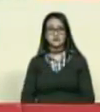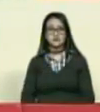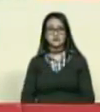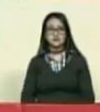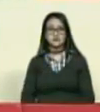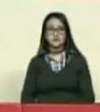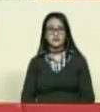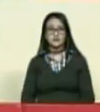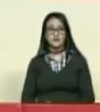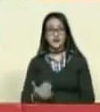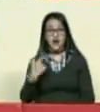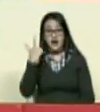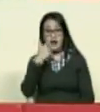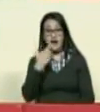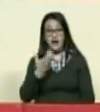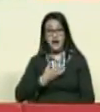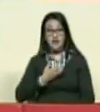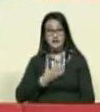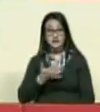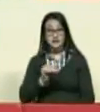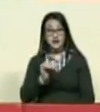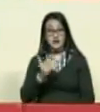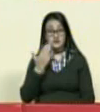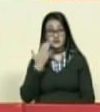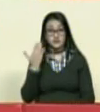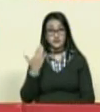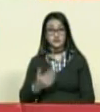Ya tiene cara de alcaldesa.